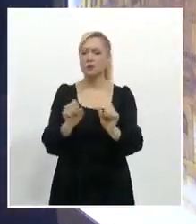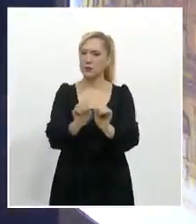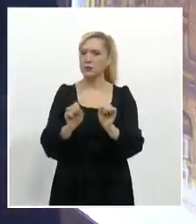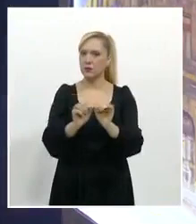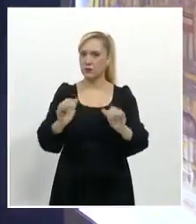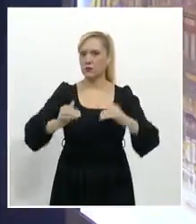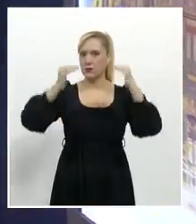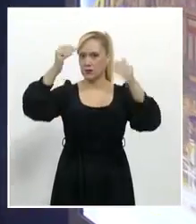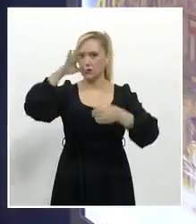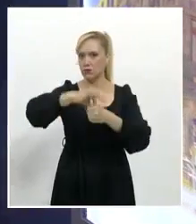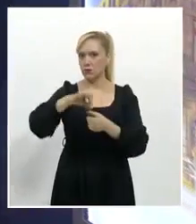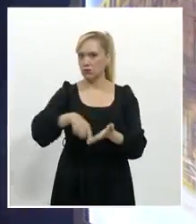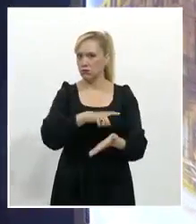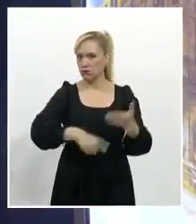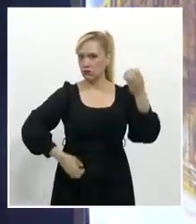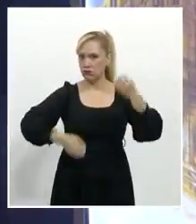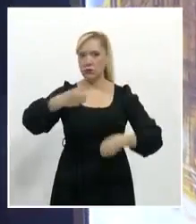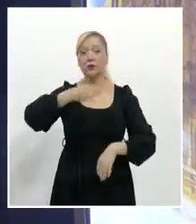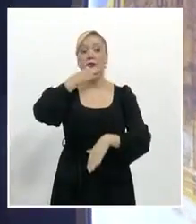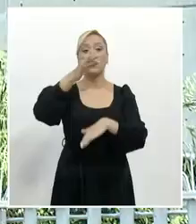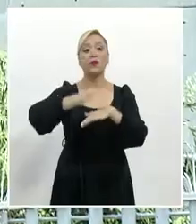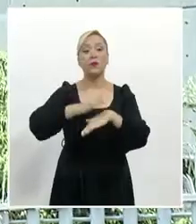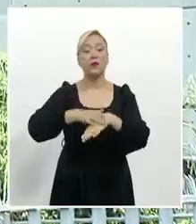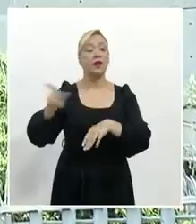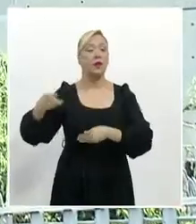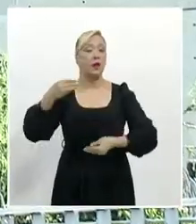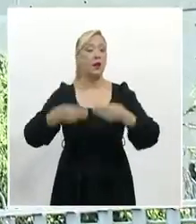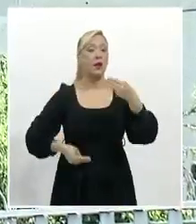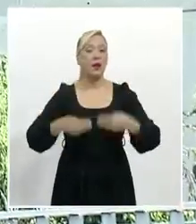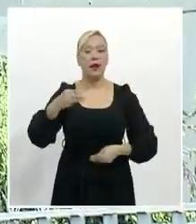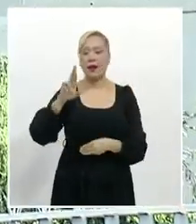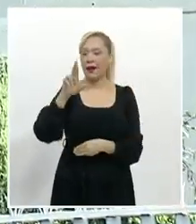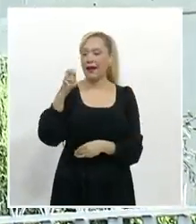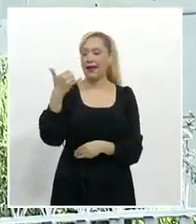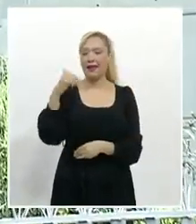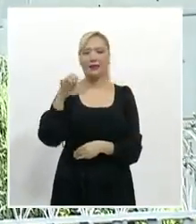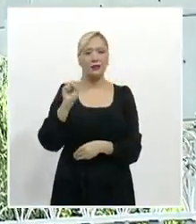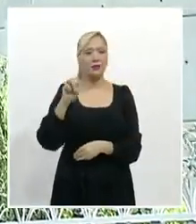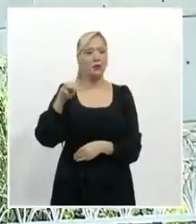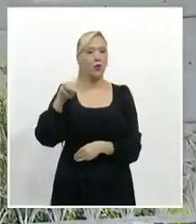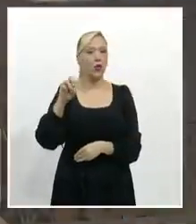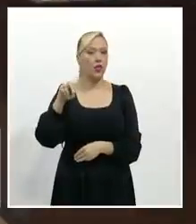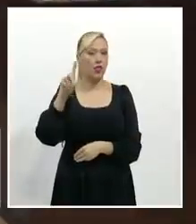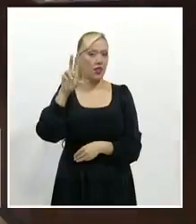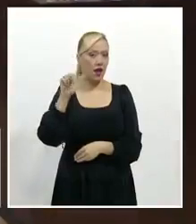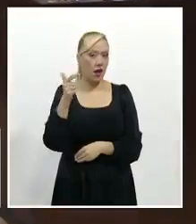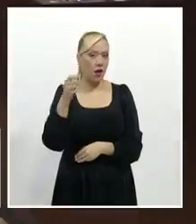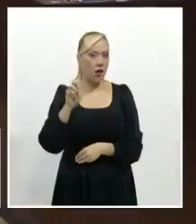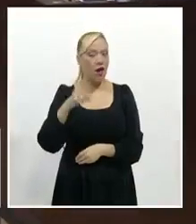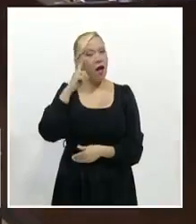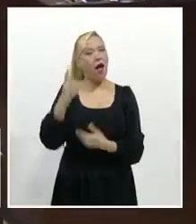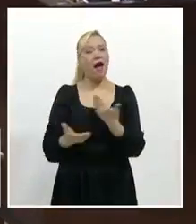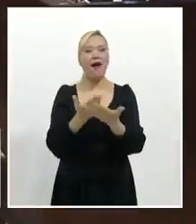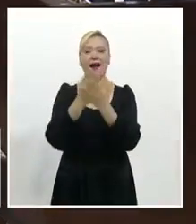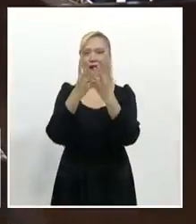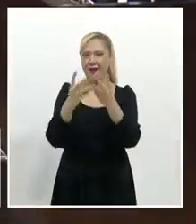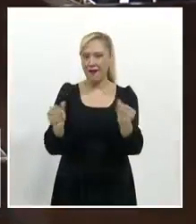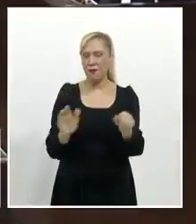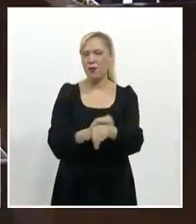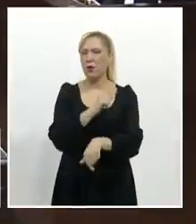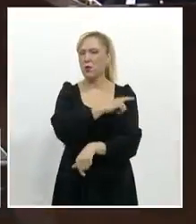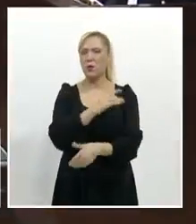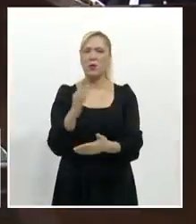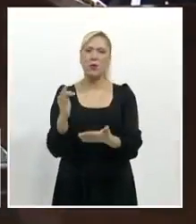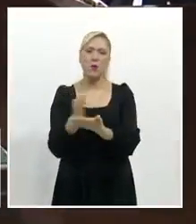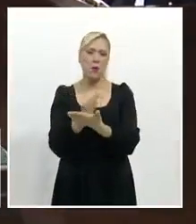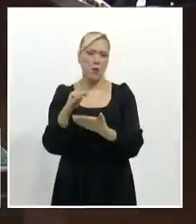Superior del Tribunal Electoral dio a conocer el proyecto del magistrado Reyes Rodríguez Mondragón, con el que propone resolver un recurso de Morena